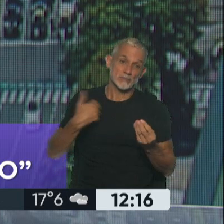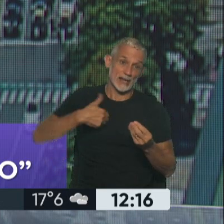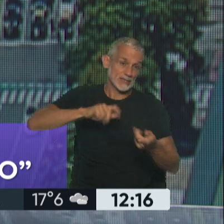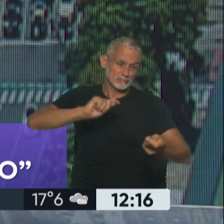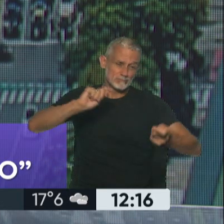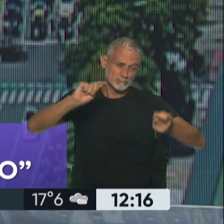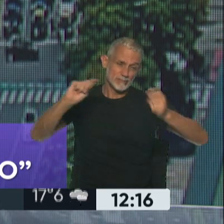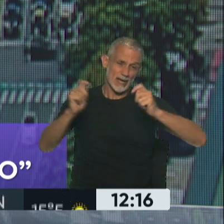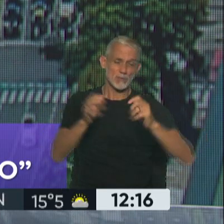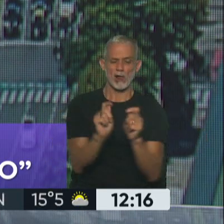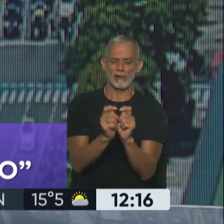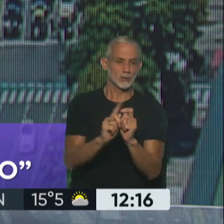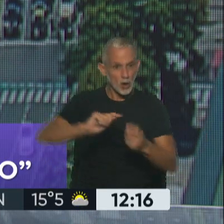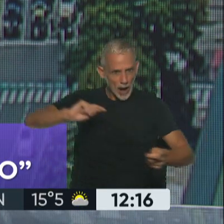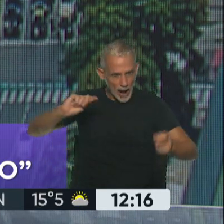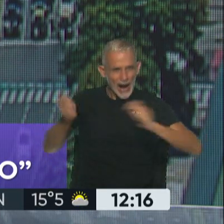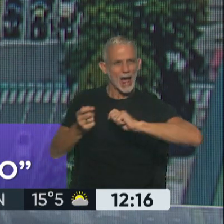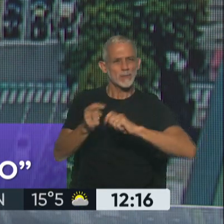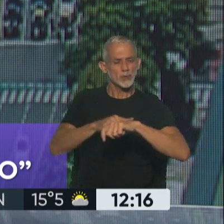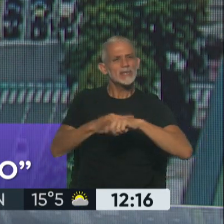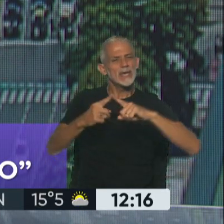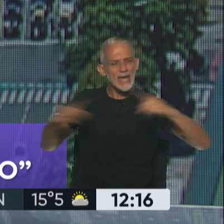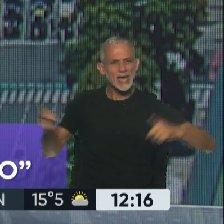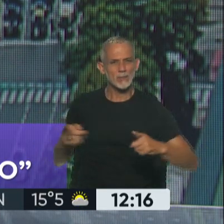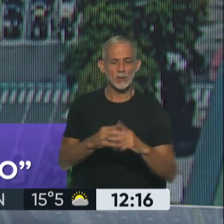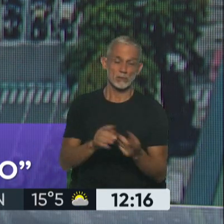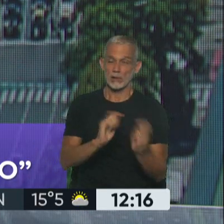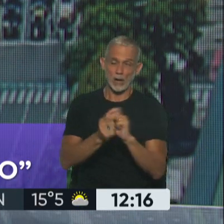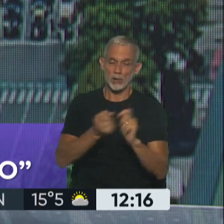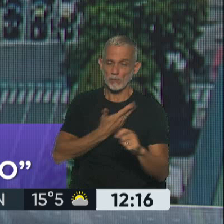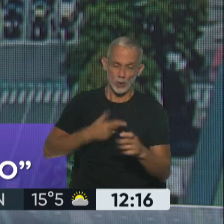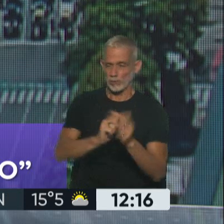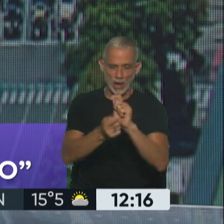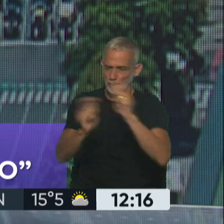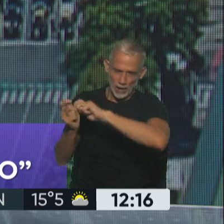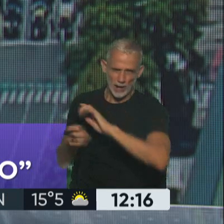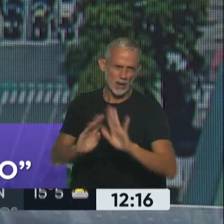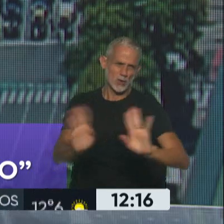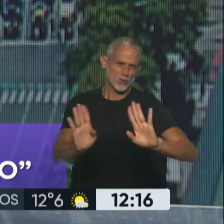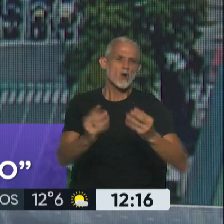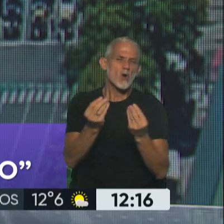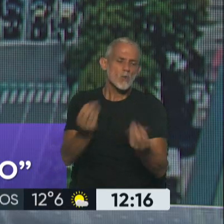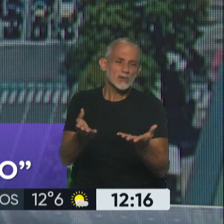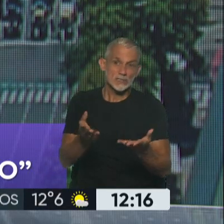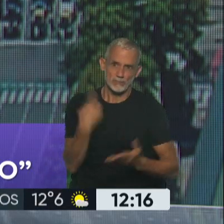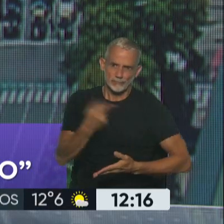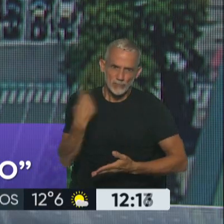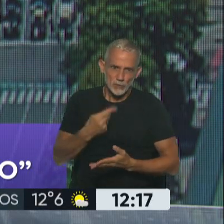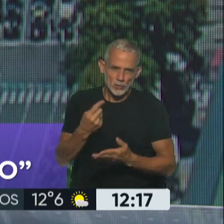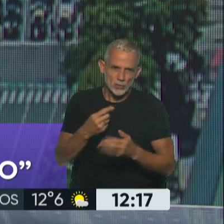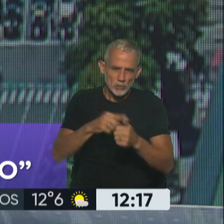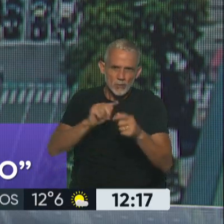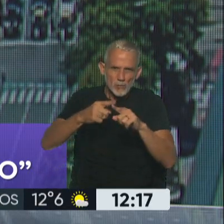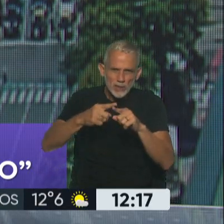de una vez por todas tengan una sostenibilidad en el tiempo y no cambien gobierno a gobierno, es necesario que todos los actores